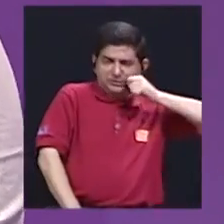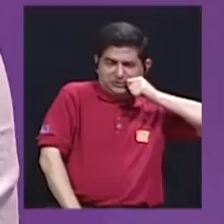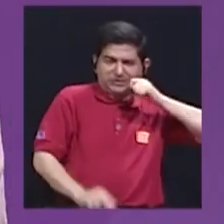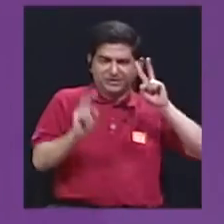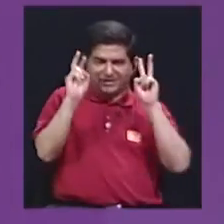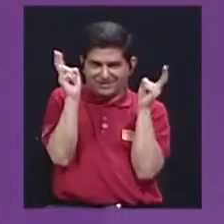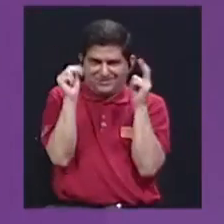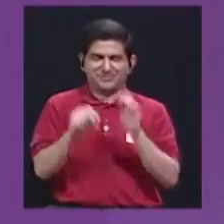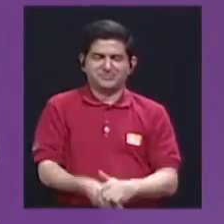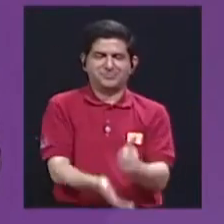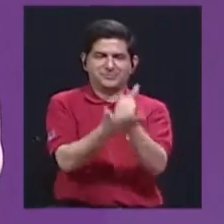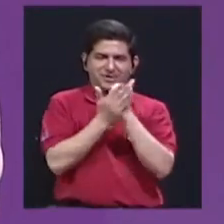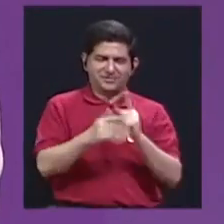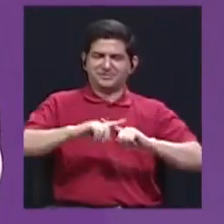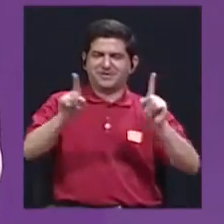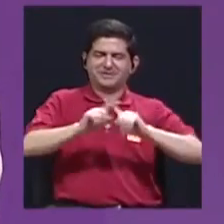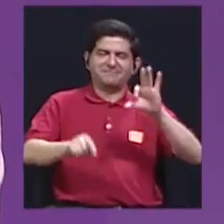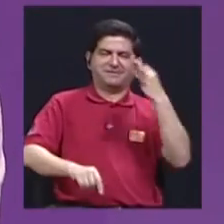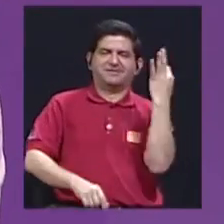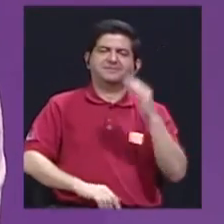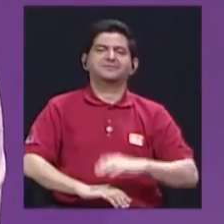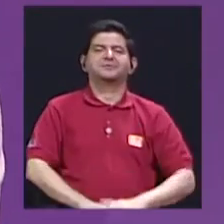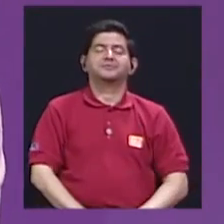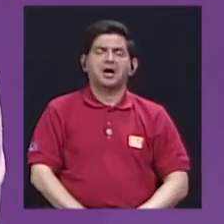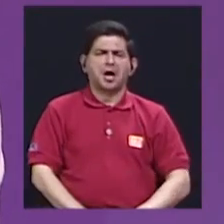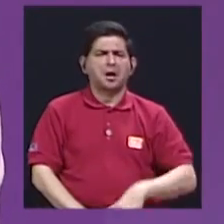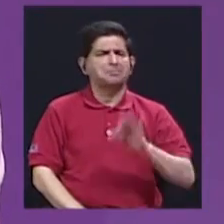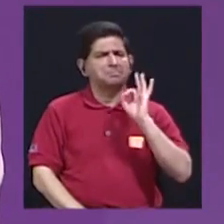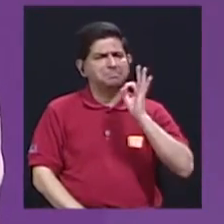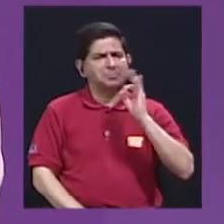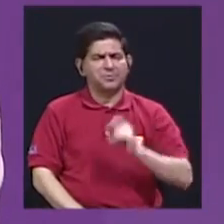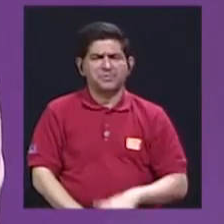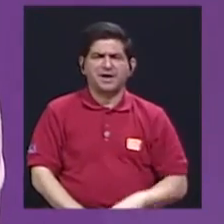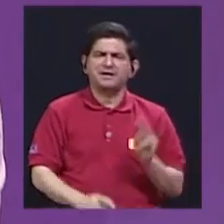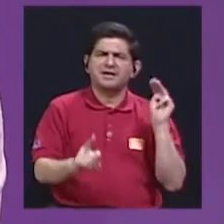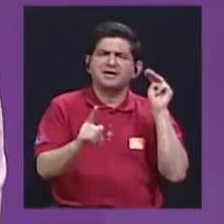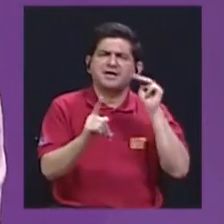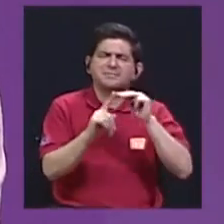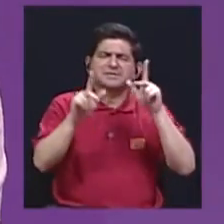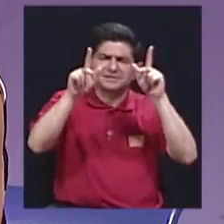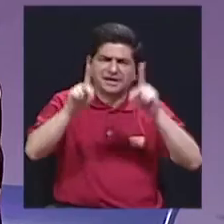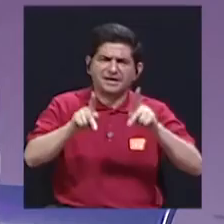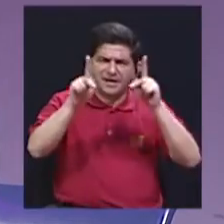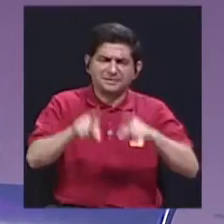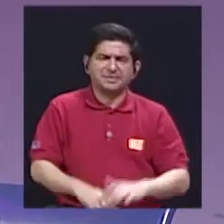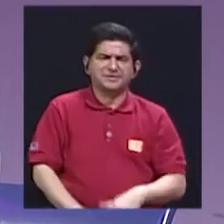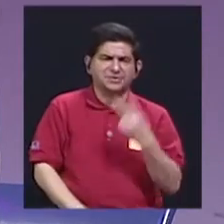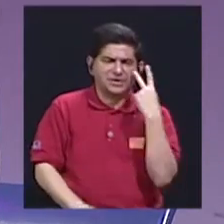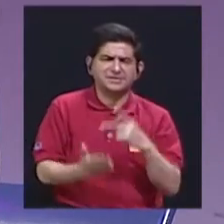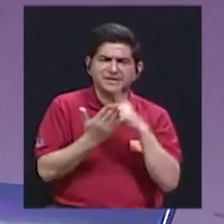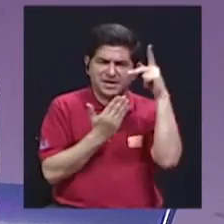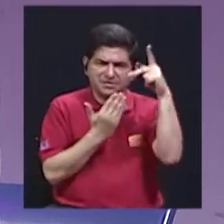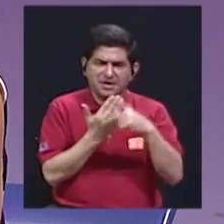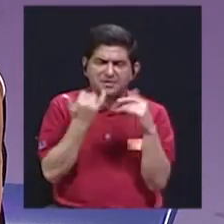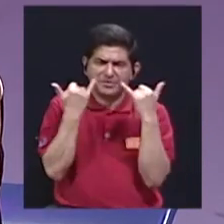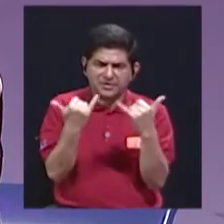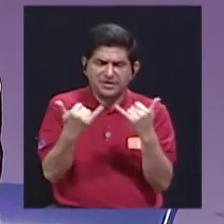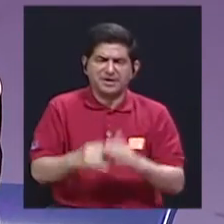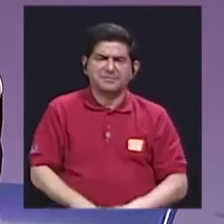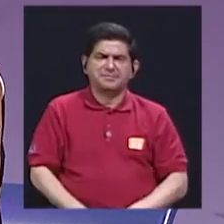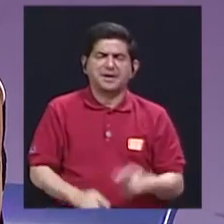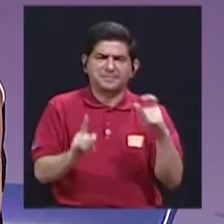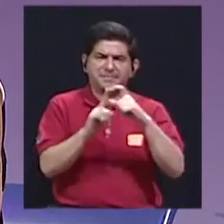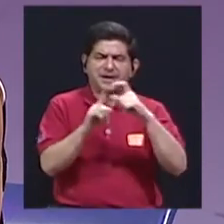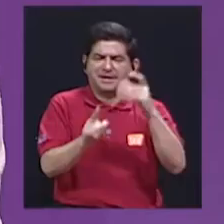que nos ayudan de muchas maneras a que bien y su mensaje para el público que nos está acompañando hoy en